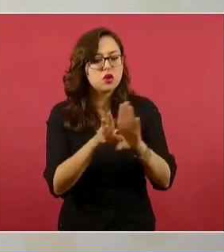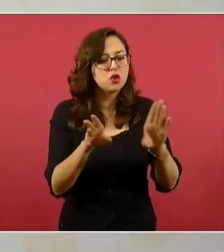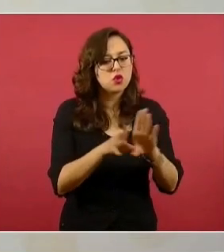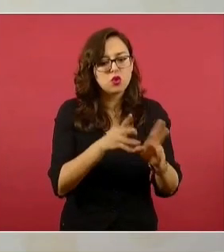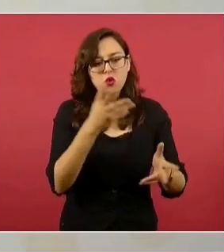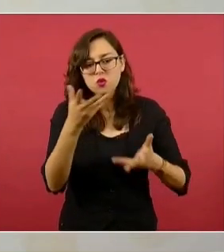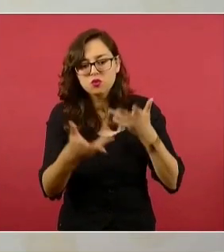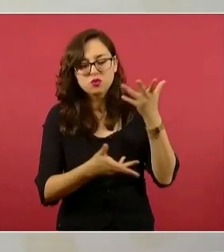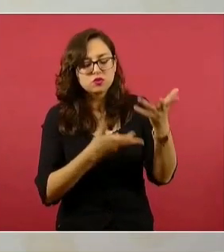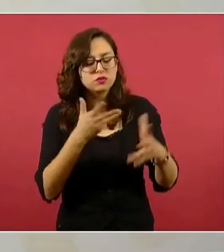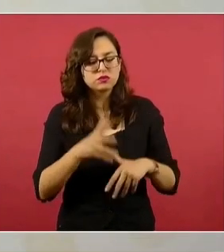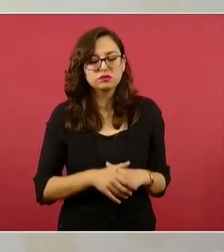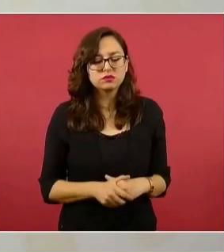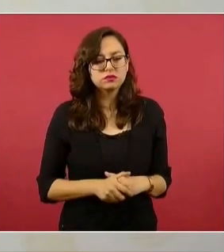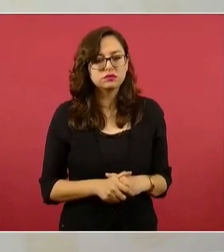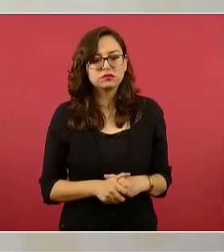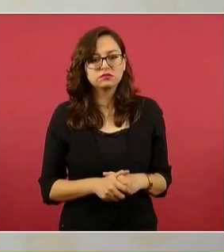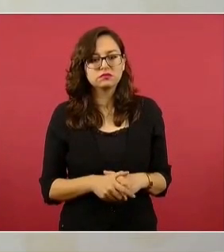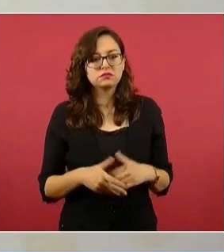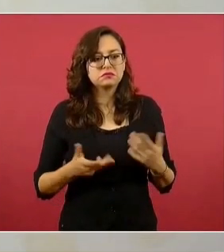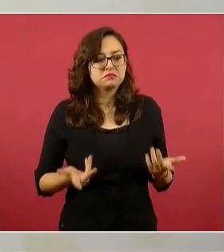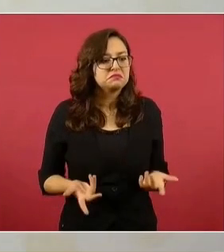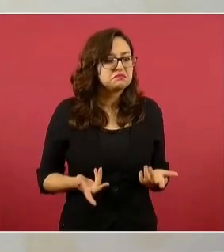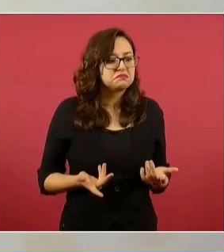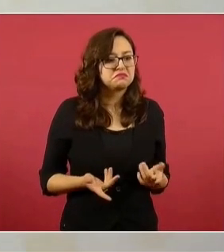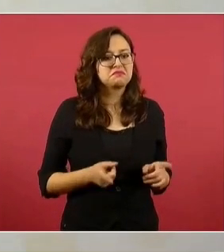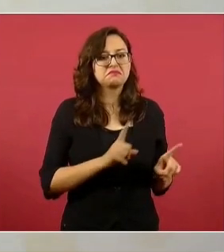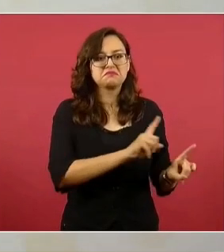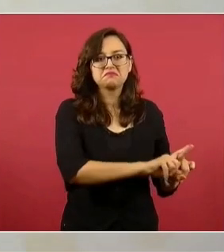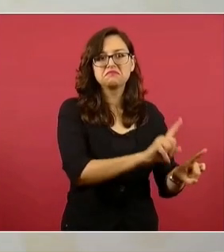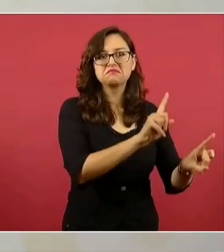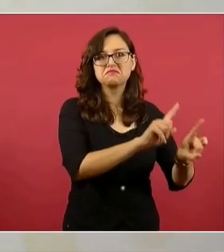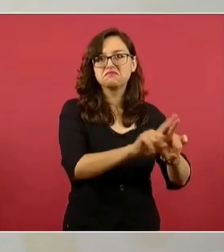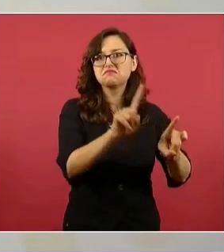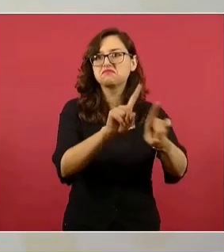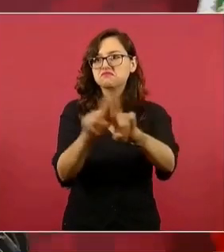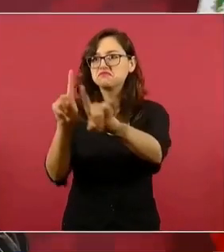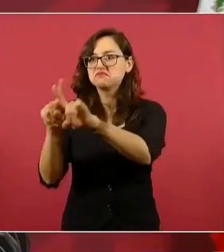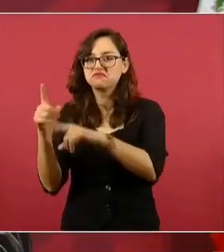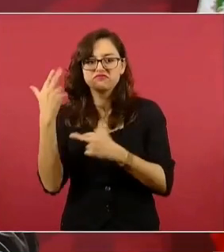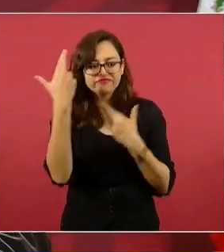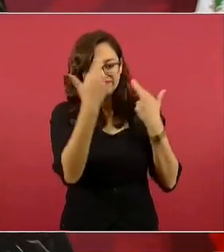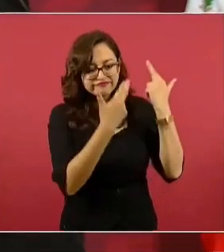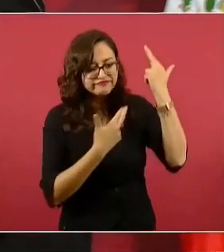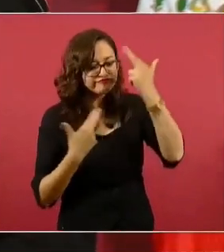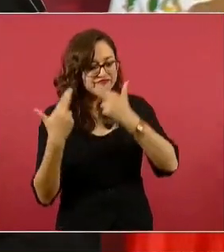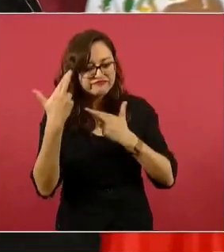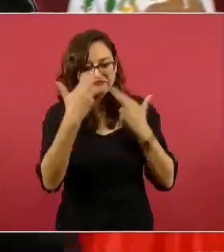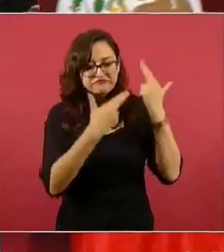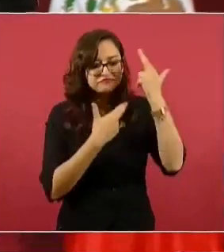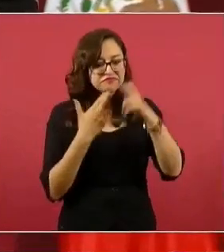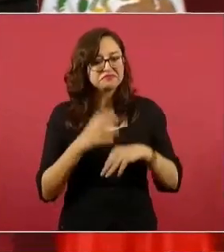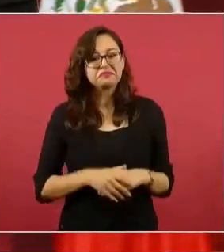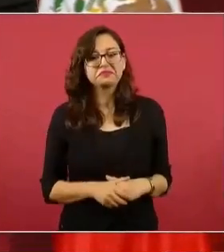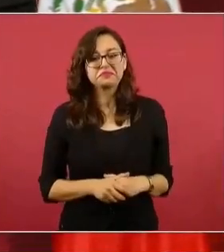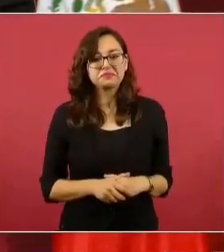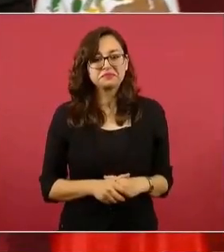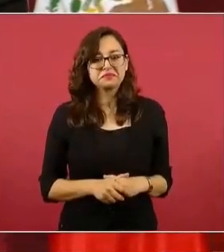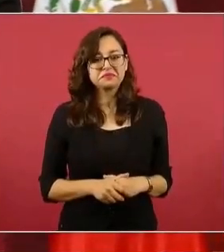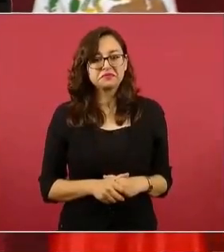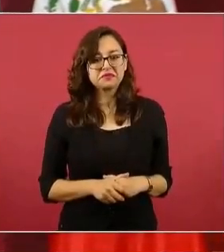y llegan a la conclusión de que podía salvarse